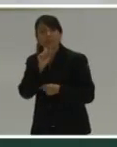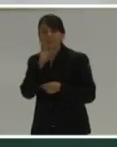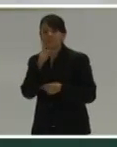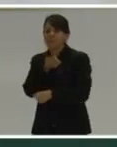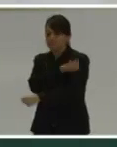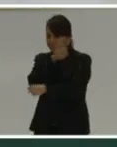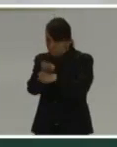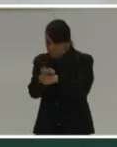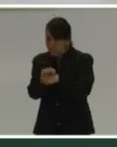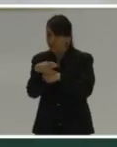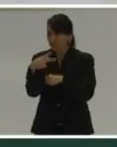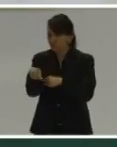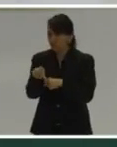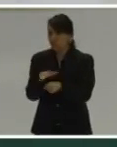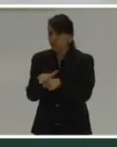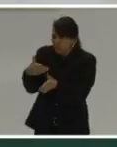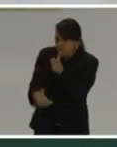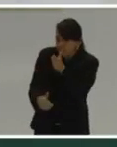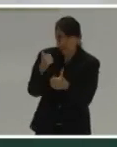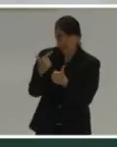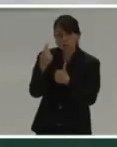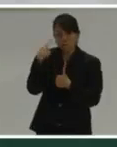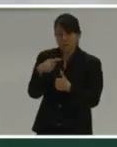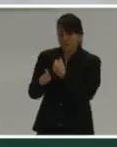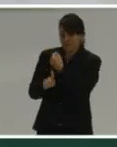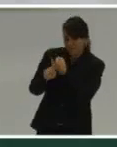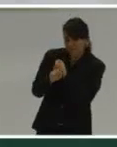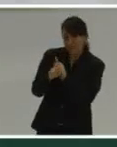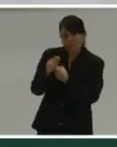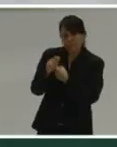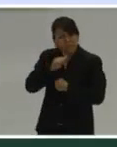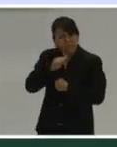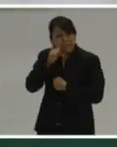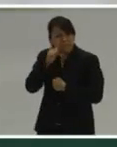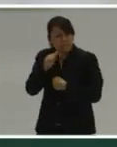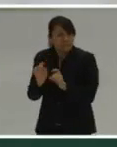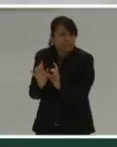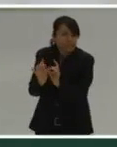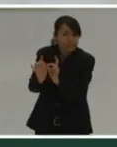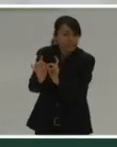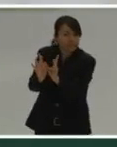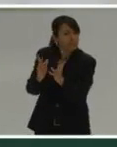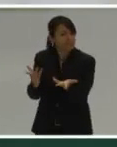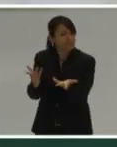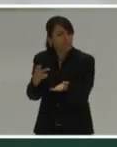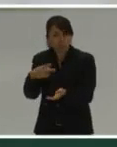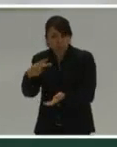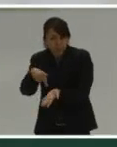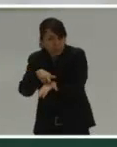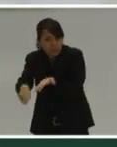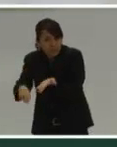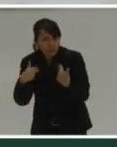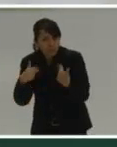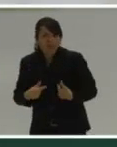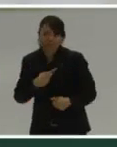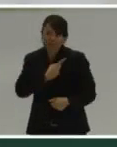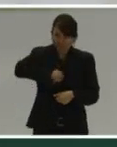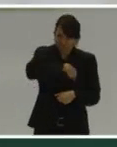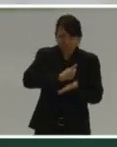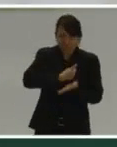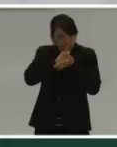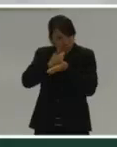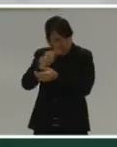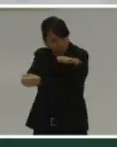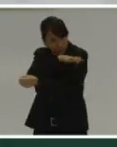hallar soluciones a los problemas que enfrentan, como los derechos humanos de los que son titulares, entre ellos